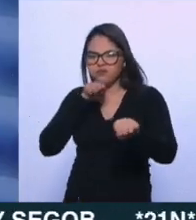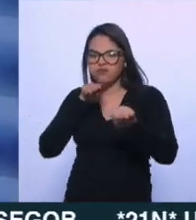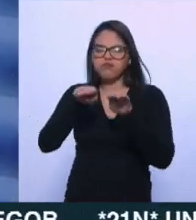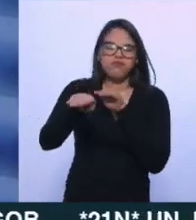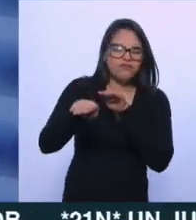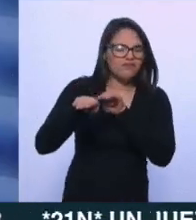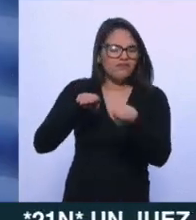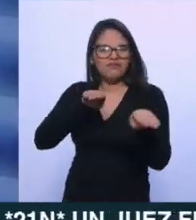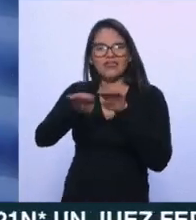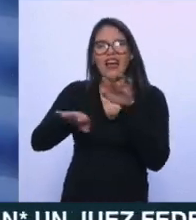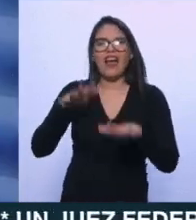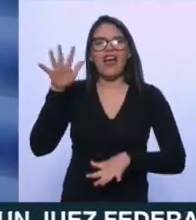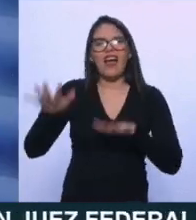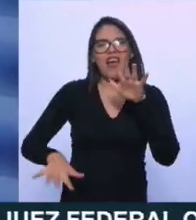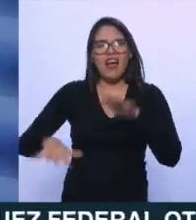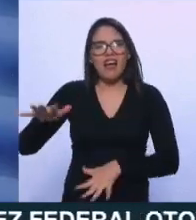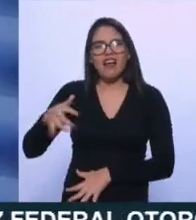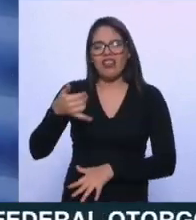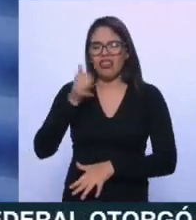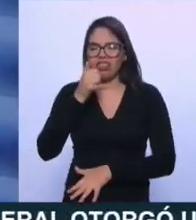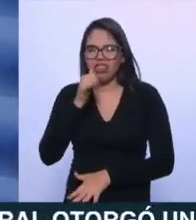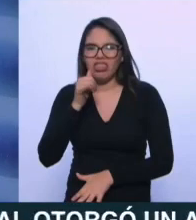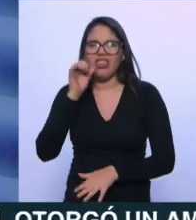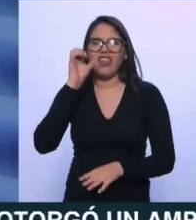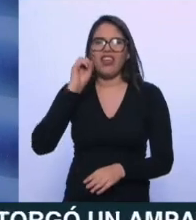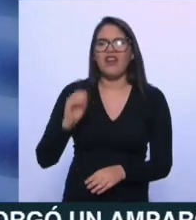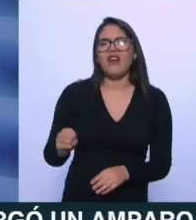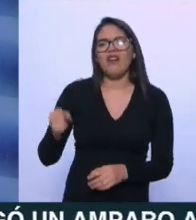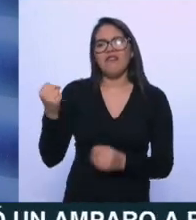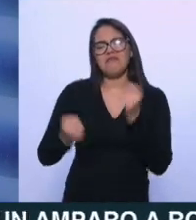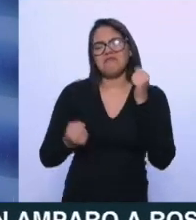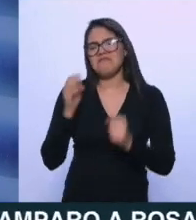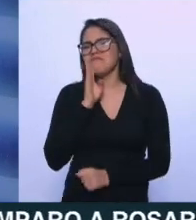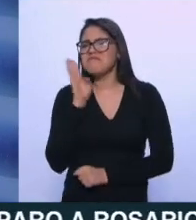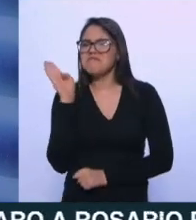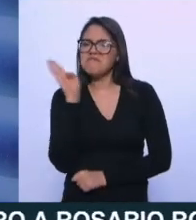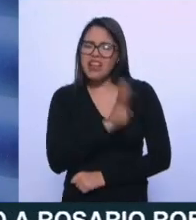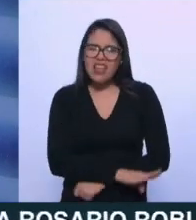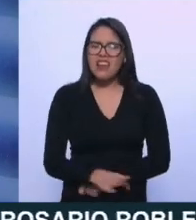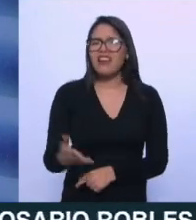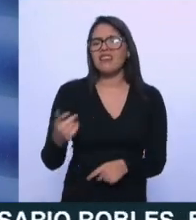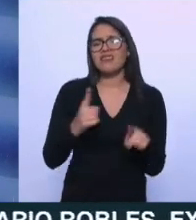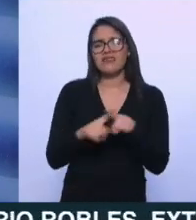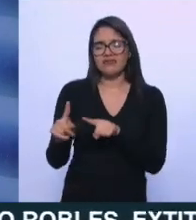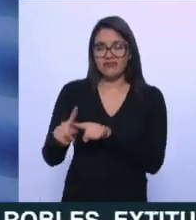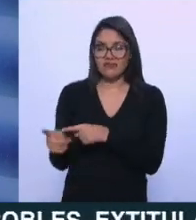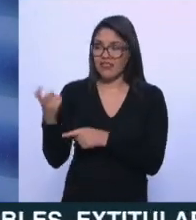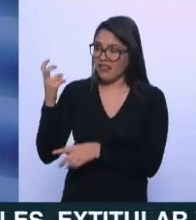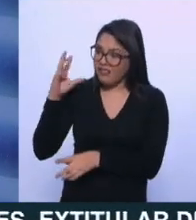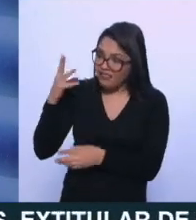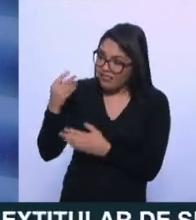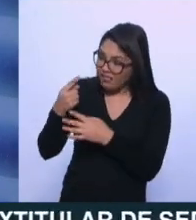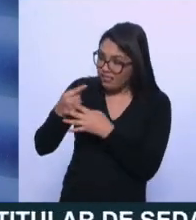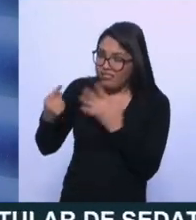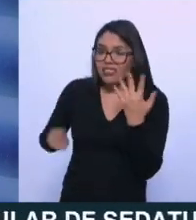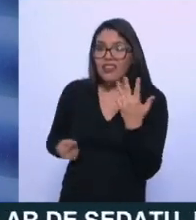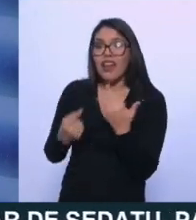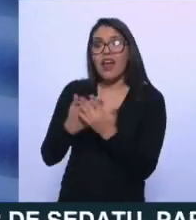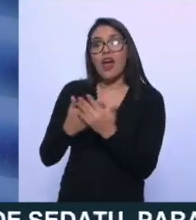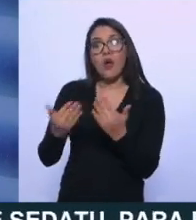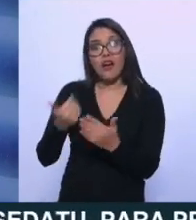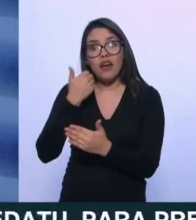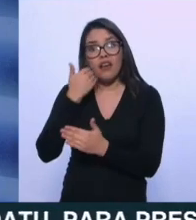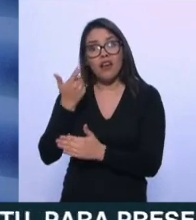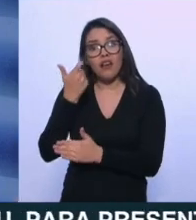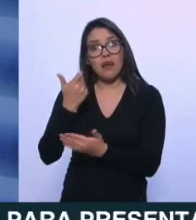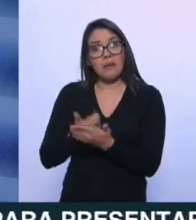estados inconvenientes, y de por sí, con esas situaciones, pues ahora quieren que la tarifa